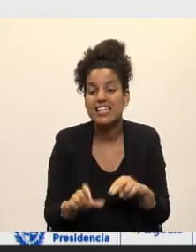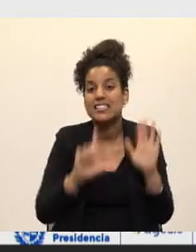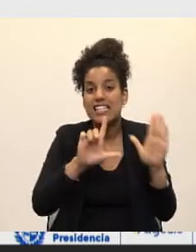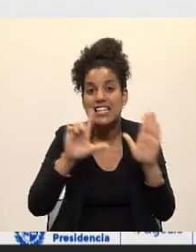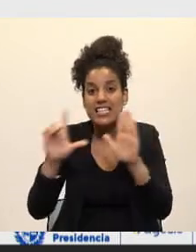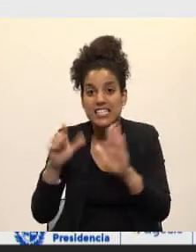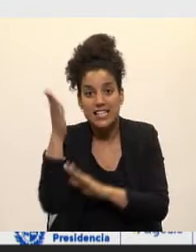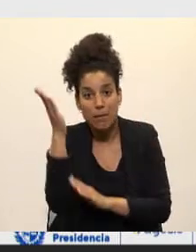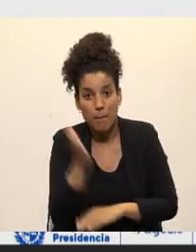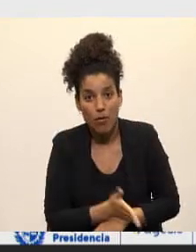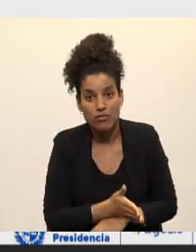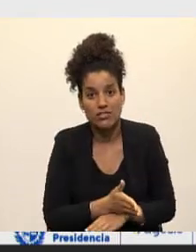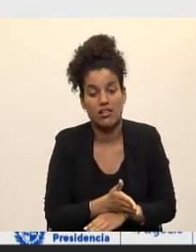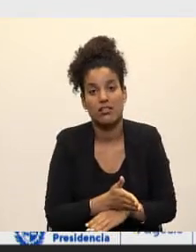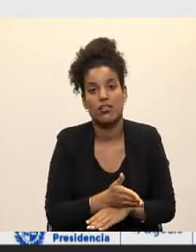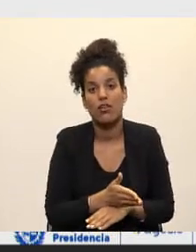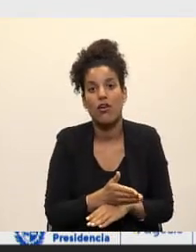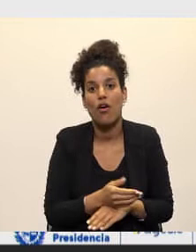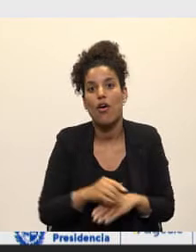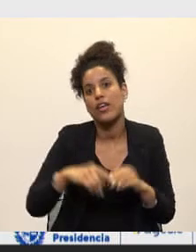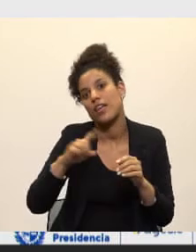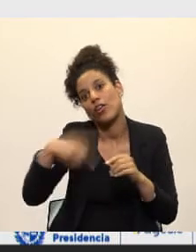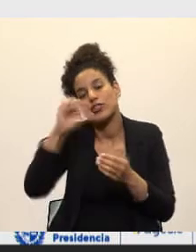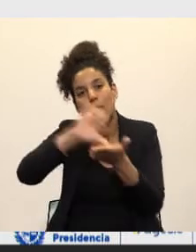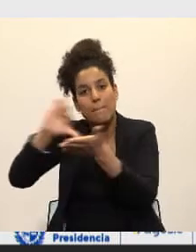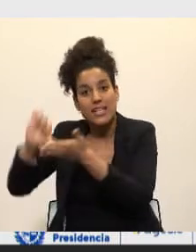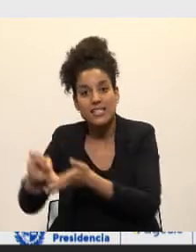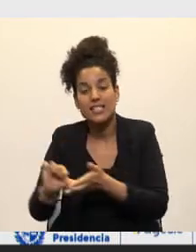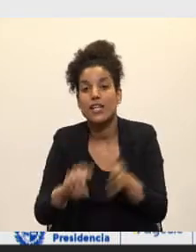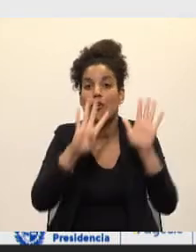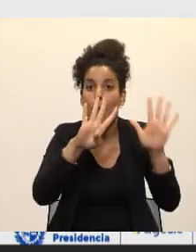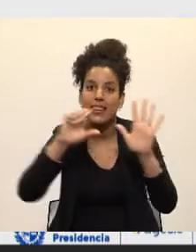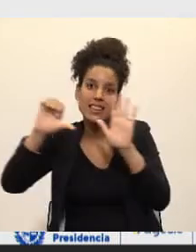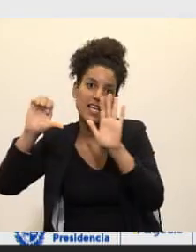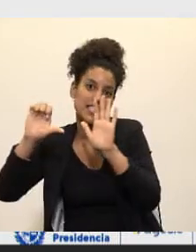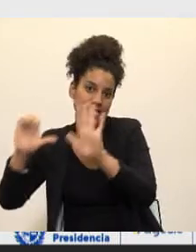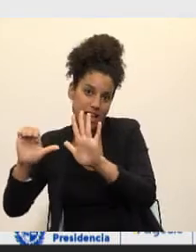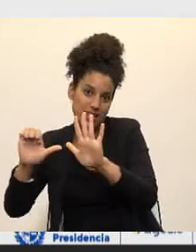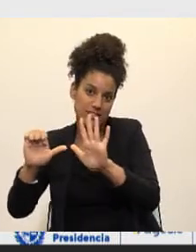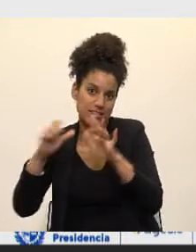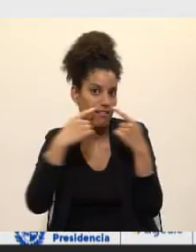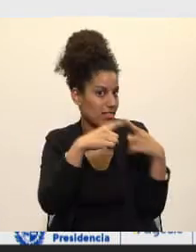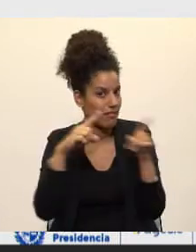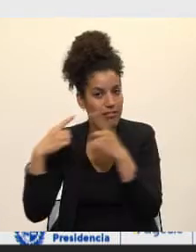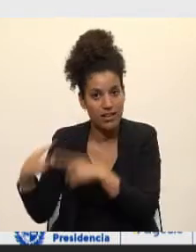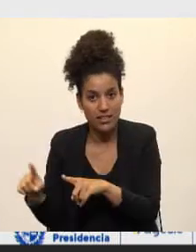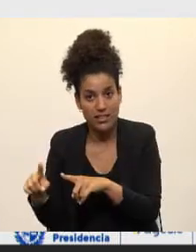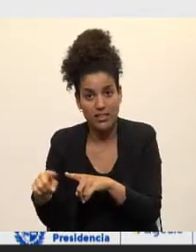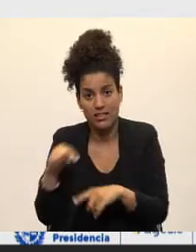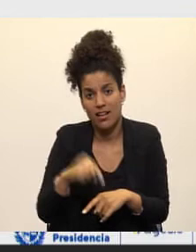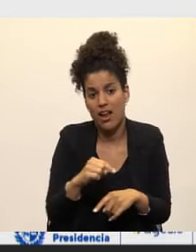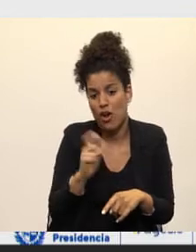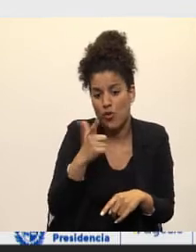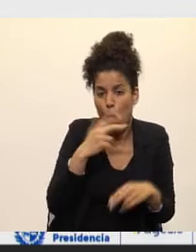77%, mientras que en los países de la OCDE es del 96%. Los estudiantes de hogares vulnerables casi no tienen acceso a Internet en el hogar,